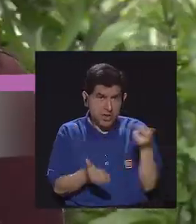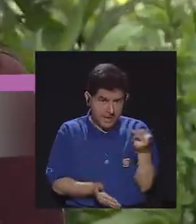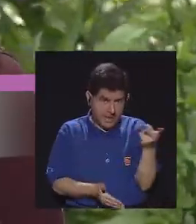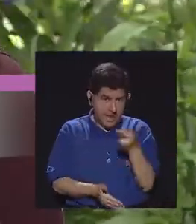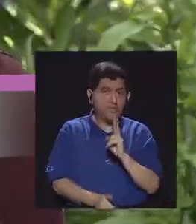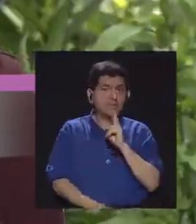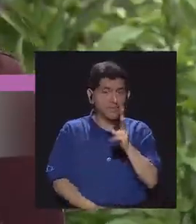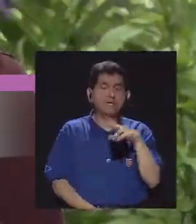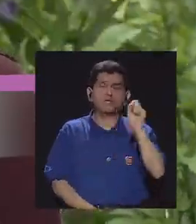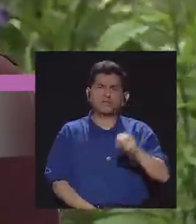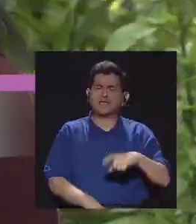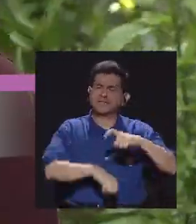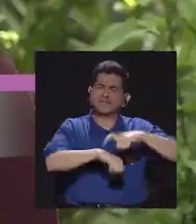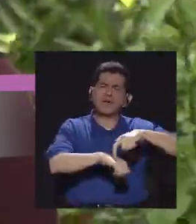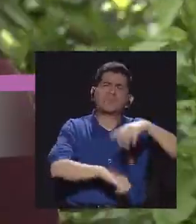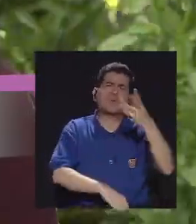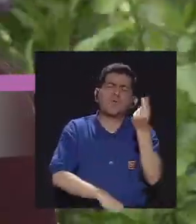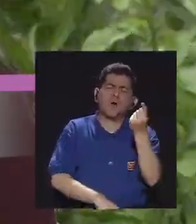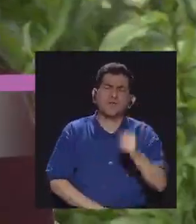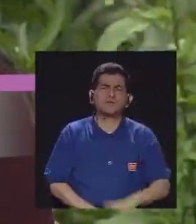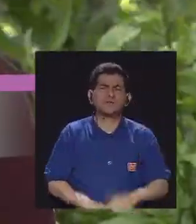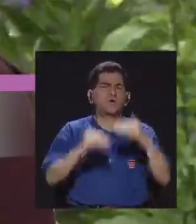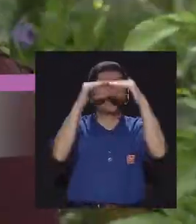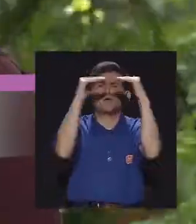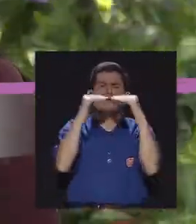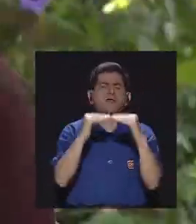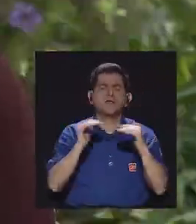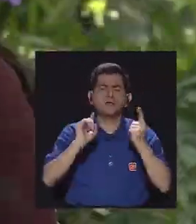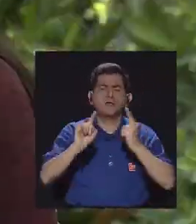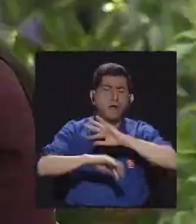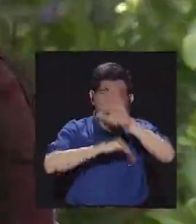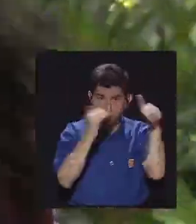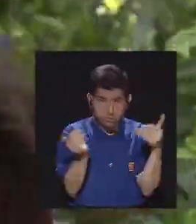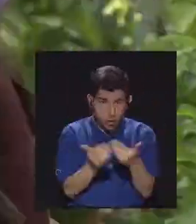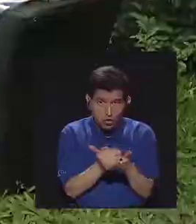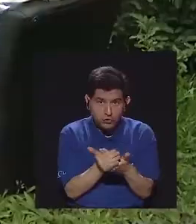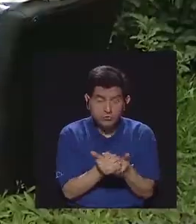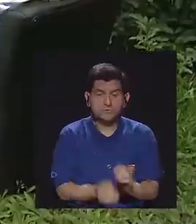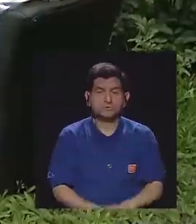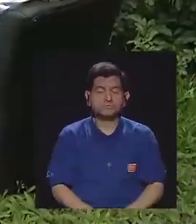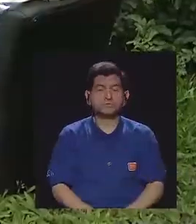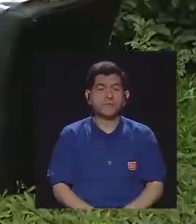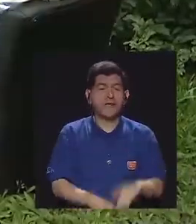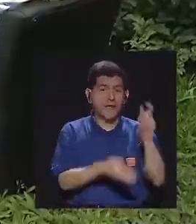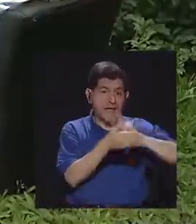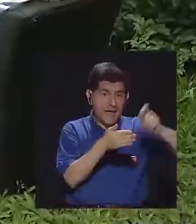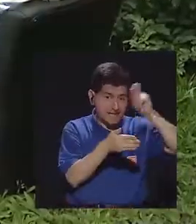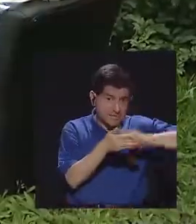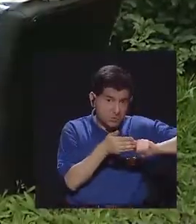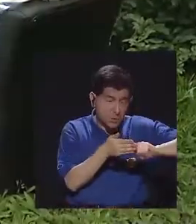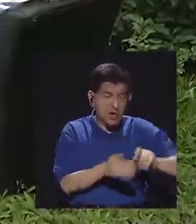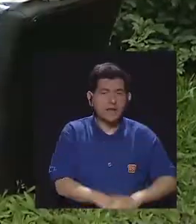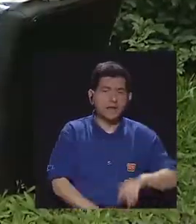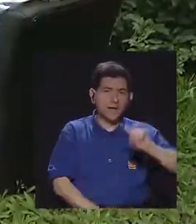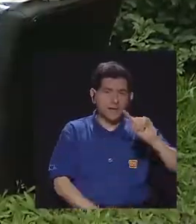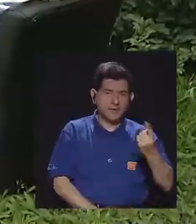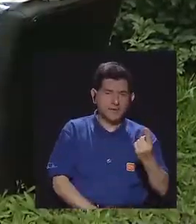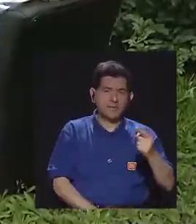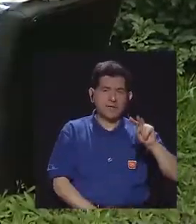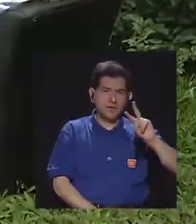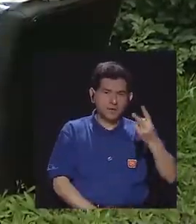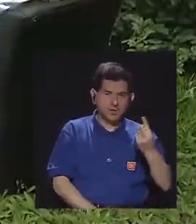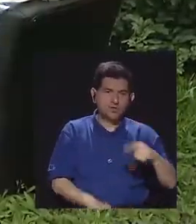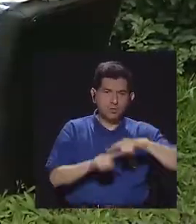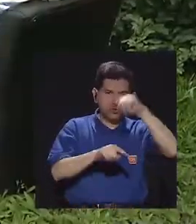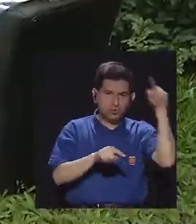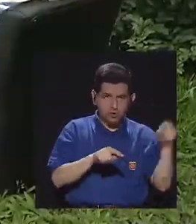son en ambos, ¿verdad? Sí. ¿Cuánto duran y en qué niveles se dan o se dan en todos? En escuela es primero y